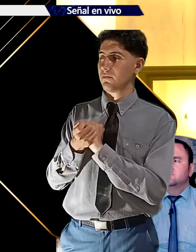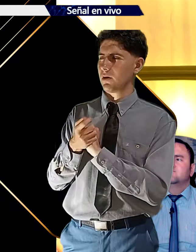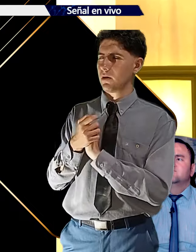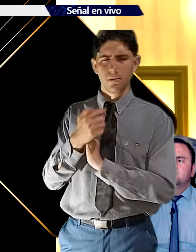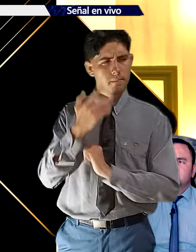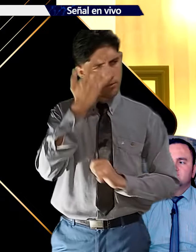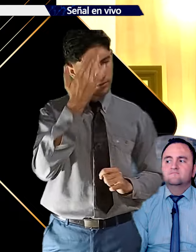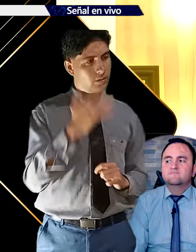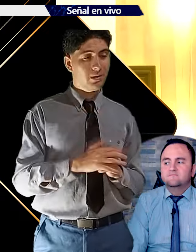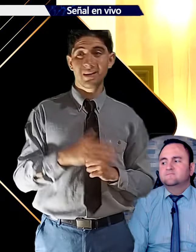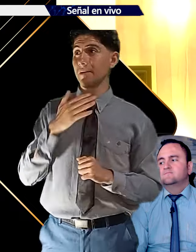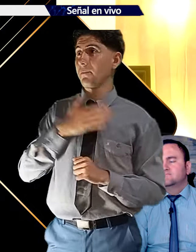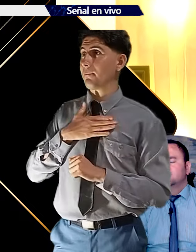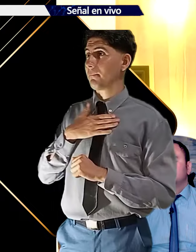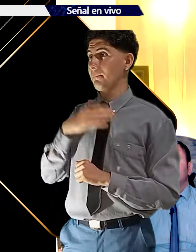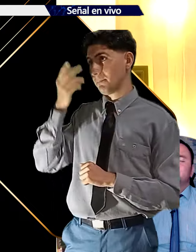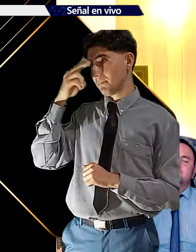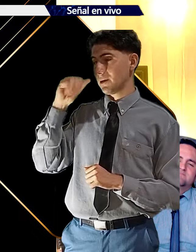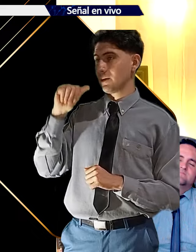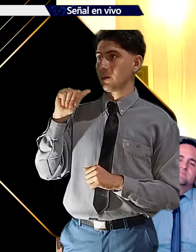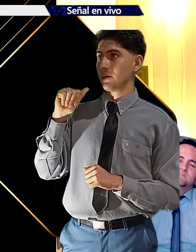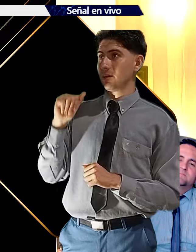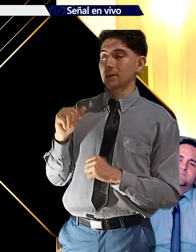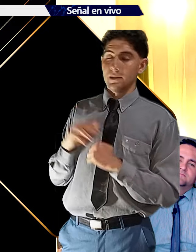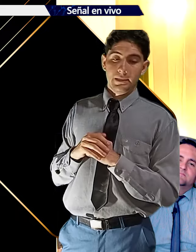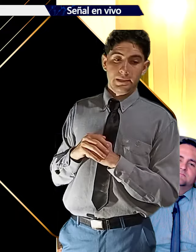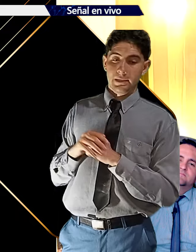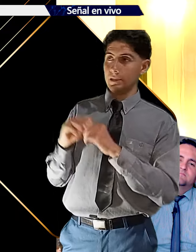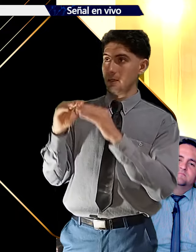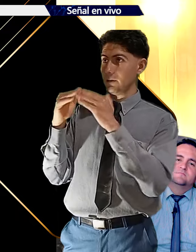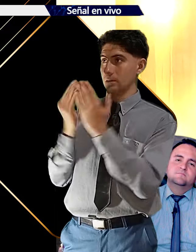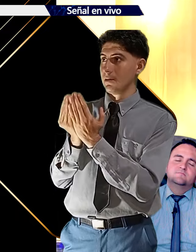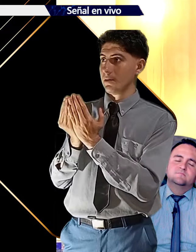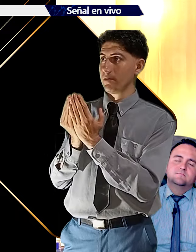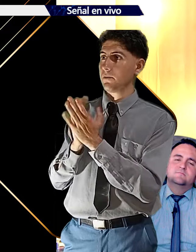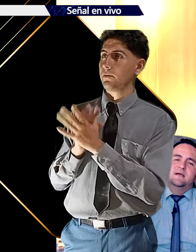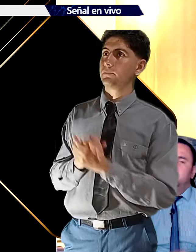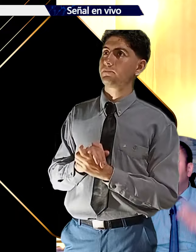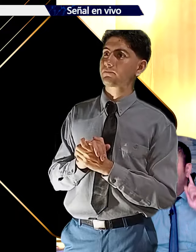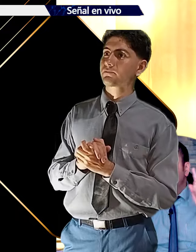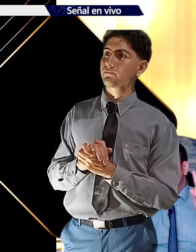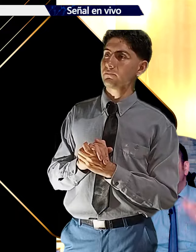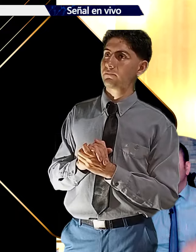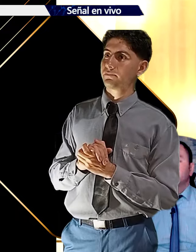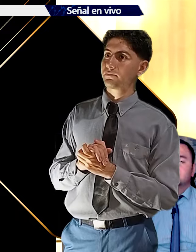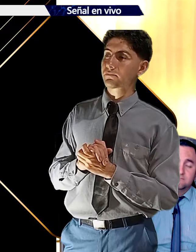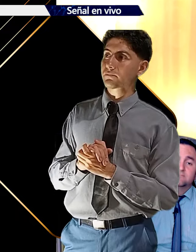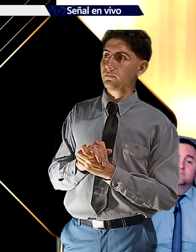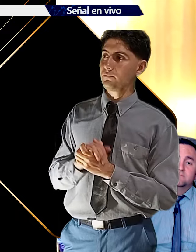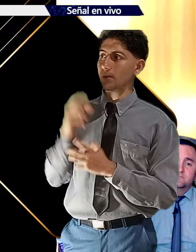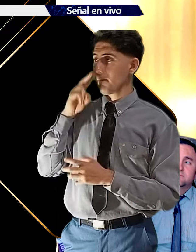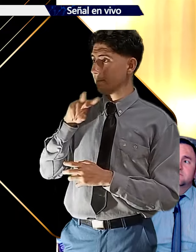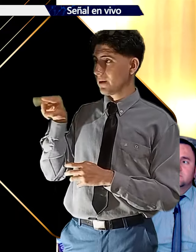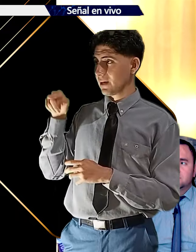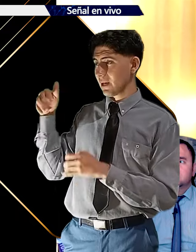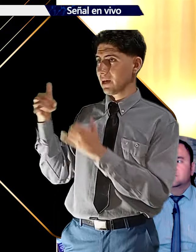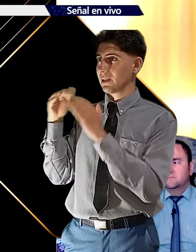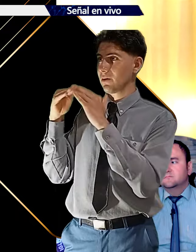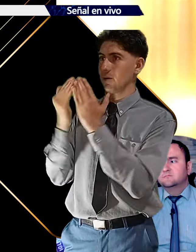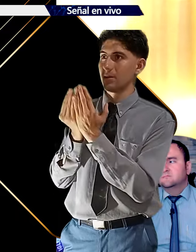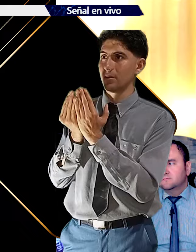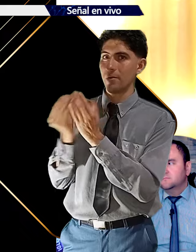criada en el evangelio, dice: papá, sáqueme de ese colegio. Yo le llevé, hermano, sacarla de ese colegio puede caer